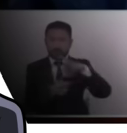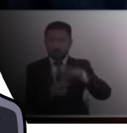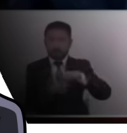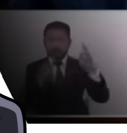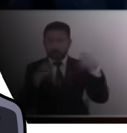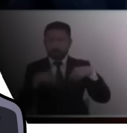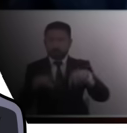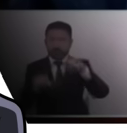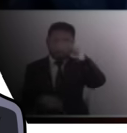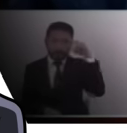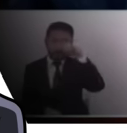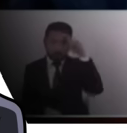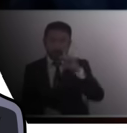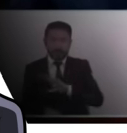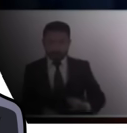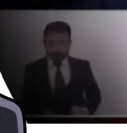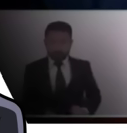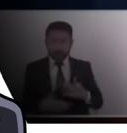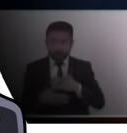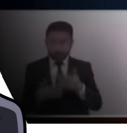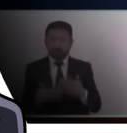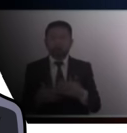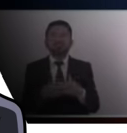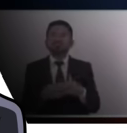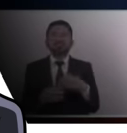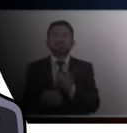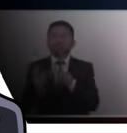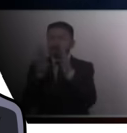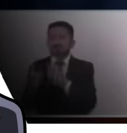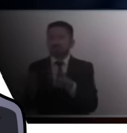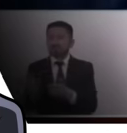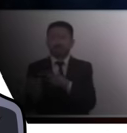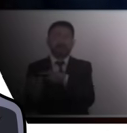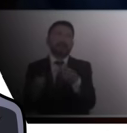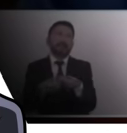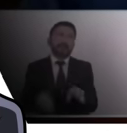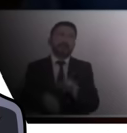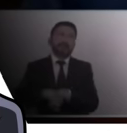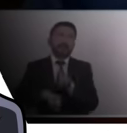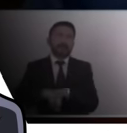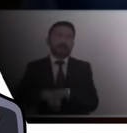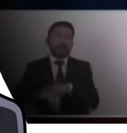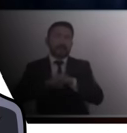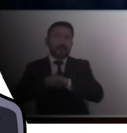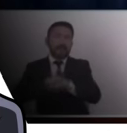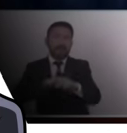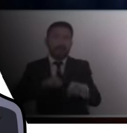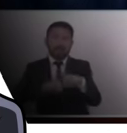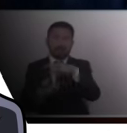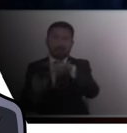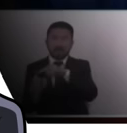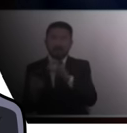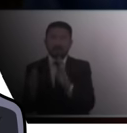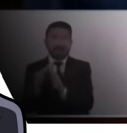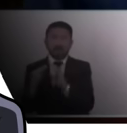para seguir trabajando por El Salvador y no nos interesa. Lo único que nos hacen perder, sí, es tiempo, vea, porque como quizá nadie